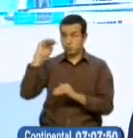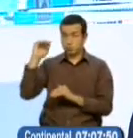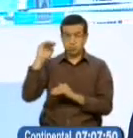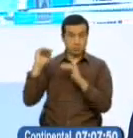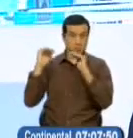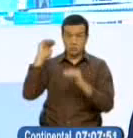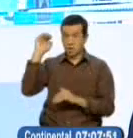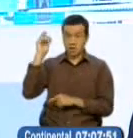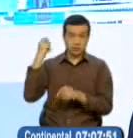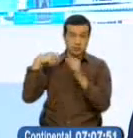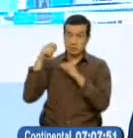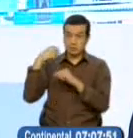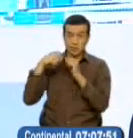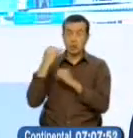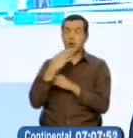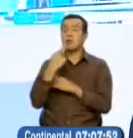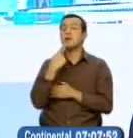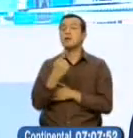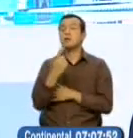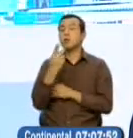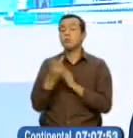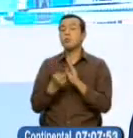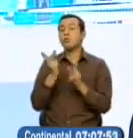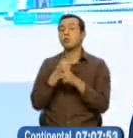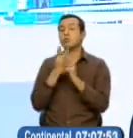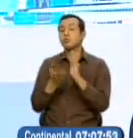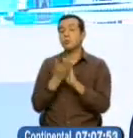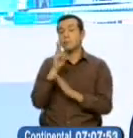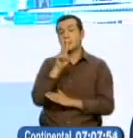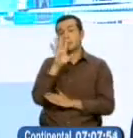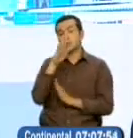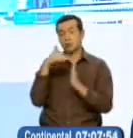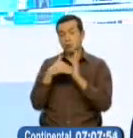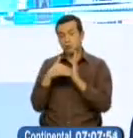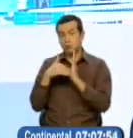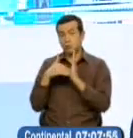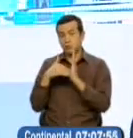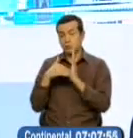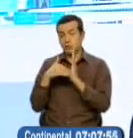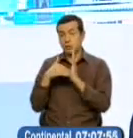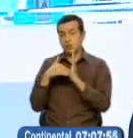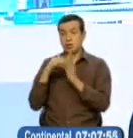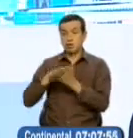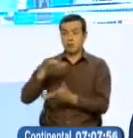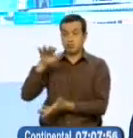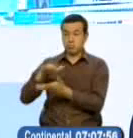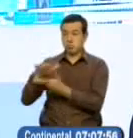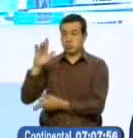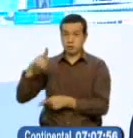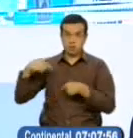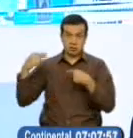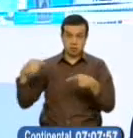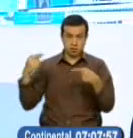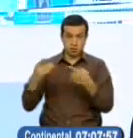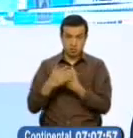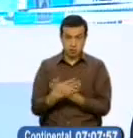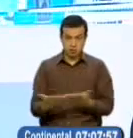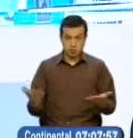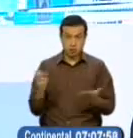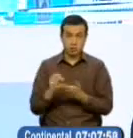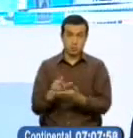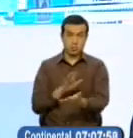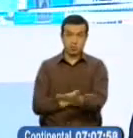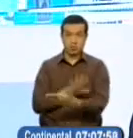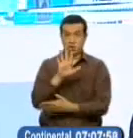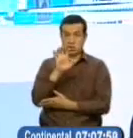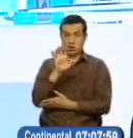de este proyecto se espera una producción incremental de 25.000 barriles diarios. Eso sería lo que este proyecto de